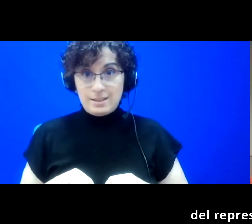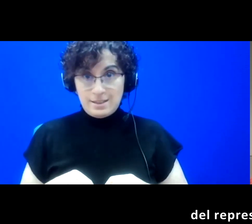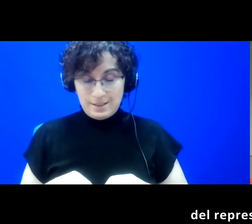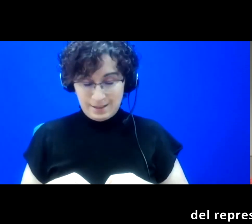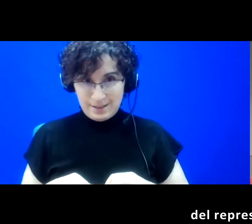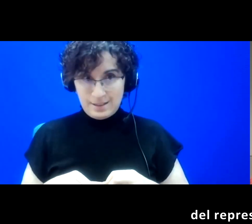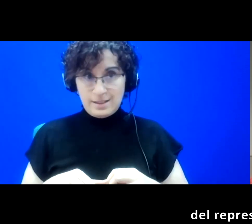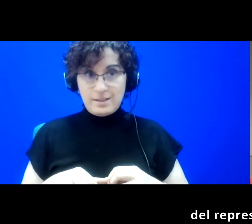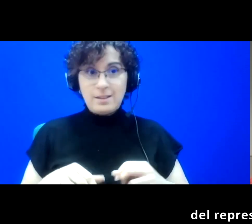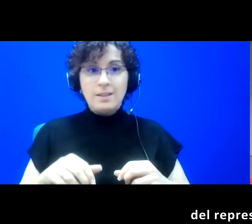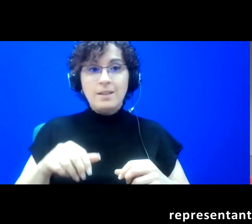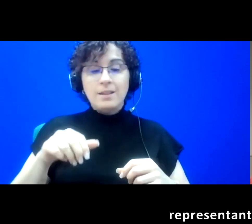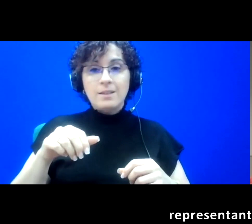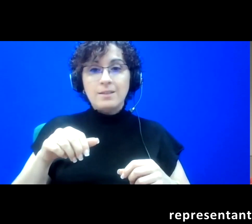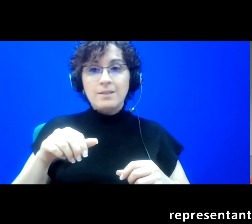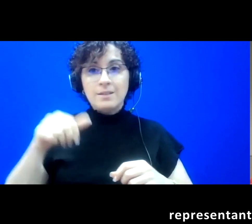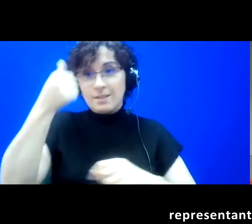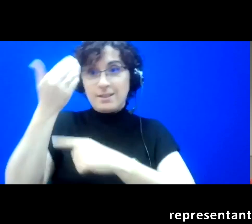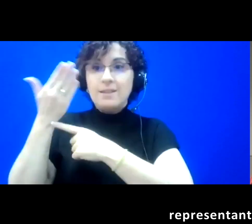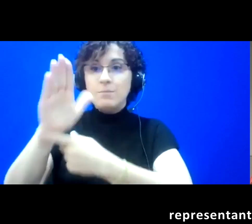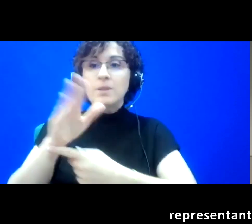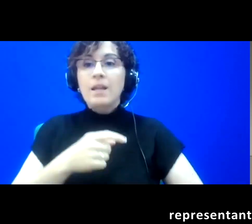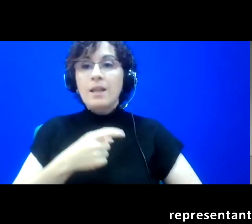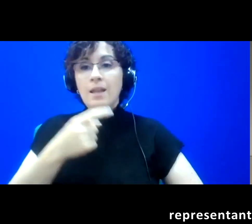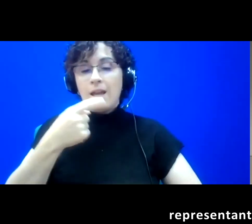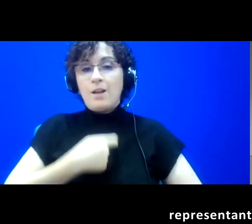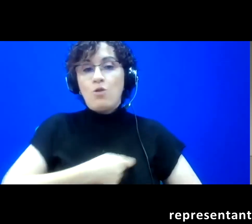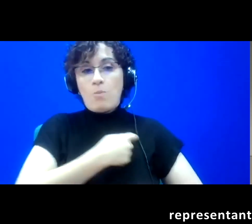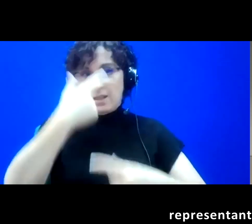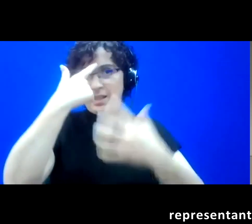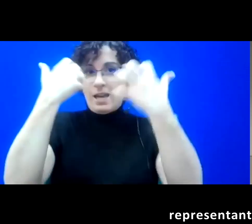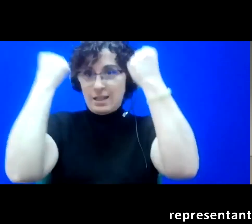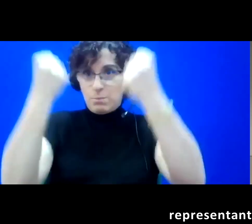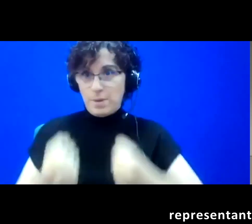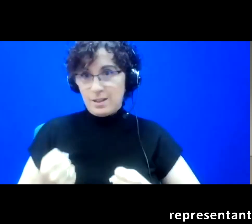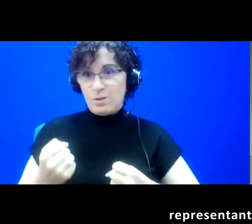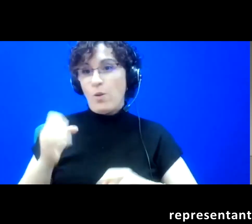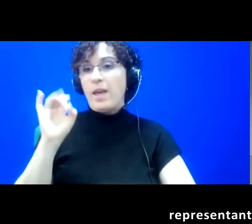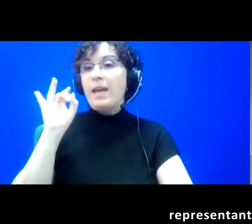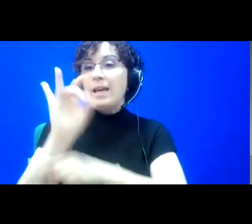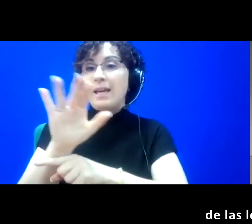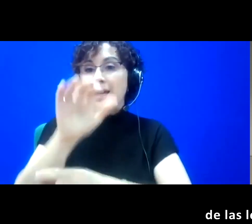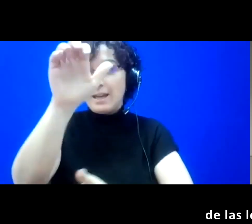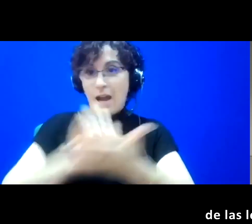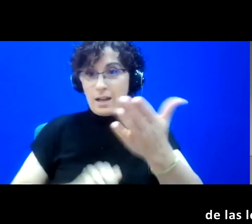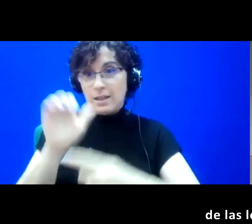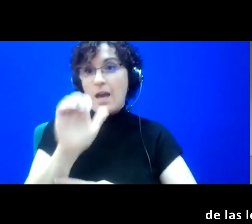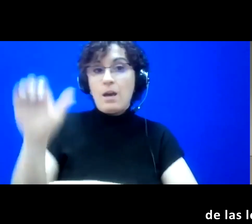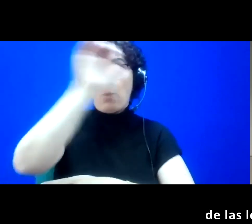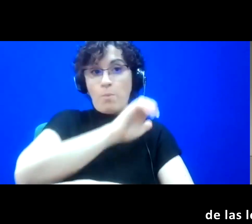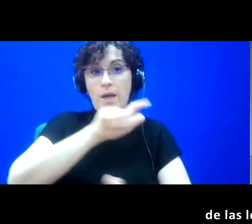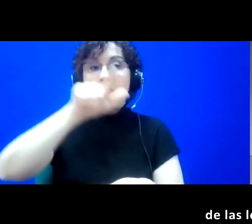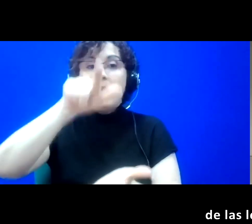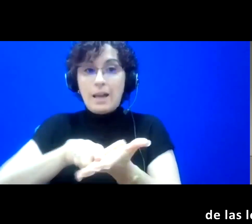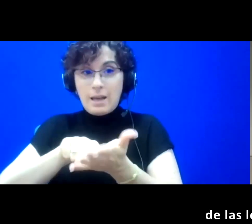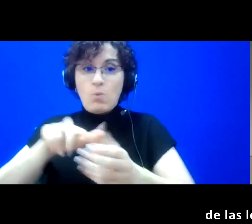Albert Branchadel, representante del Comité de Expertos de la Carta Europea de las Lenguas Regionales